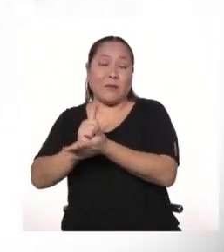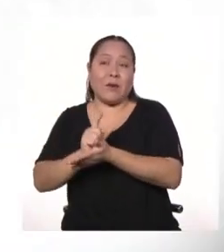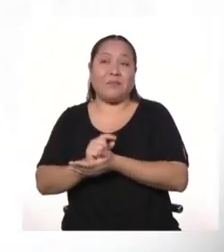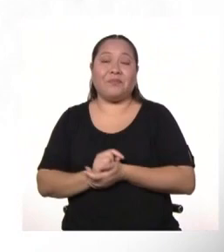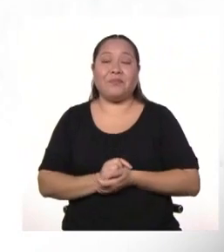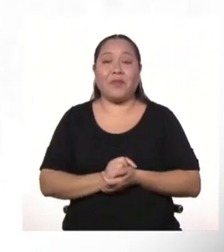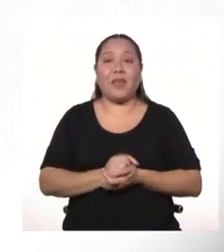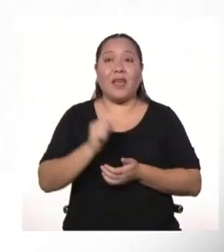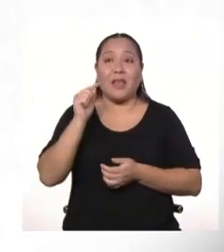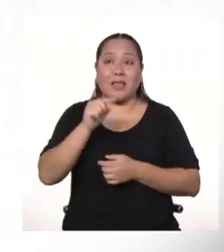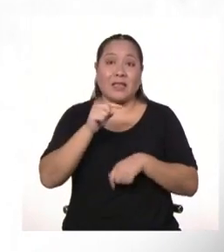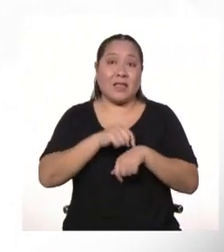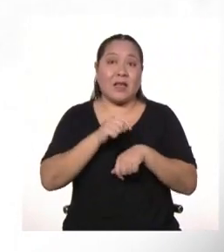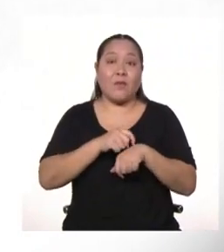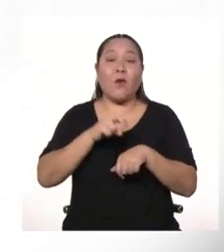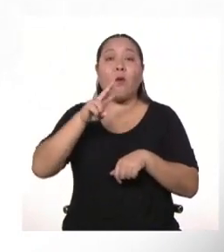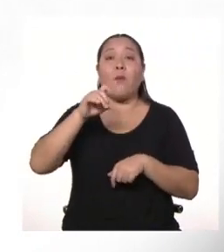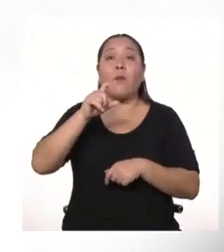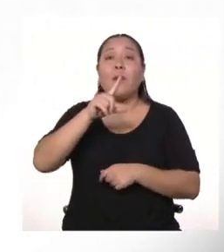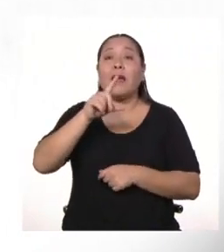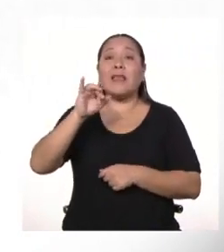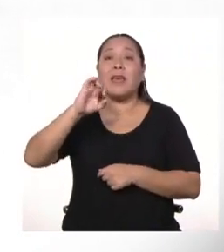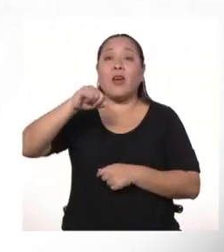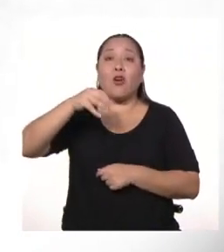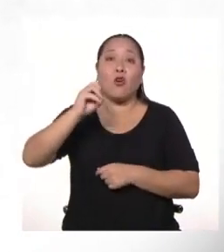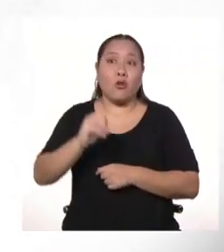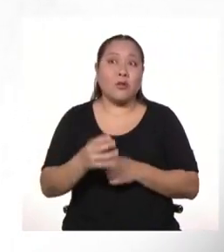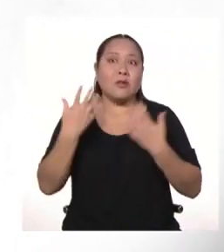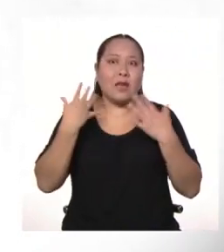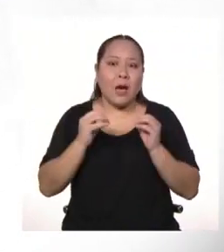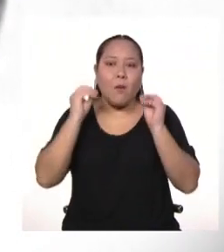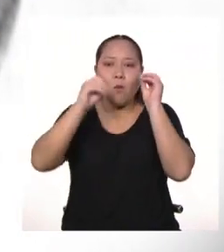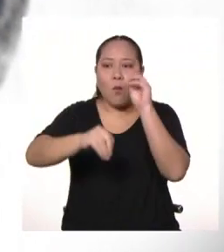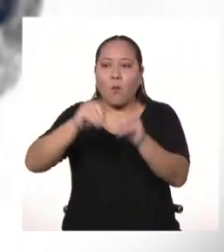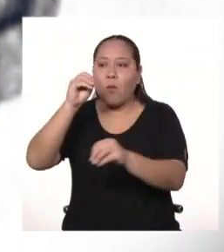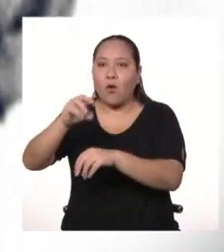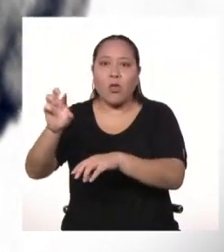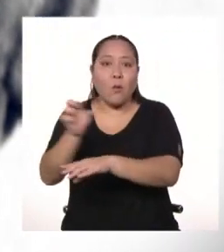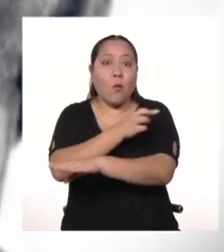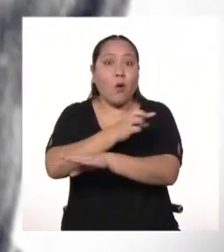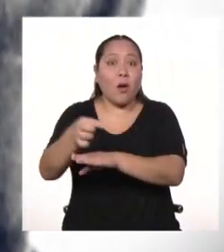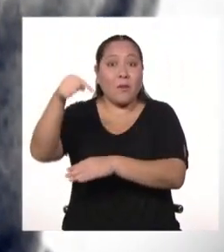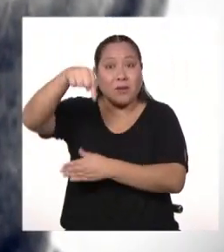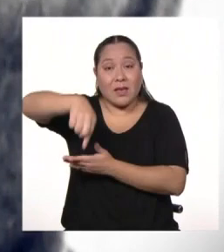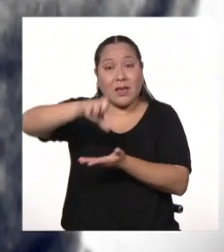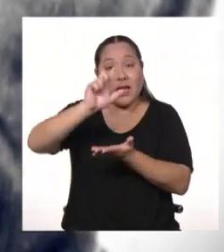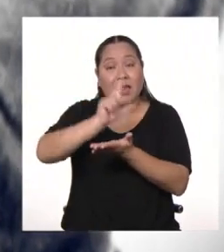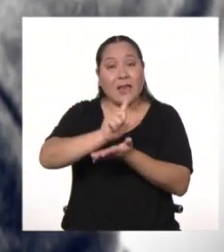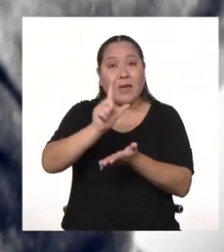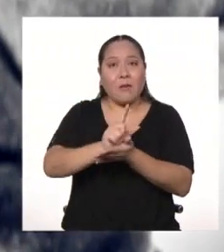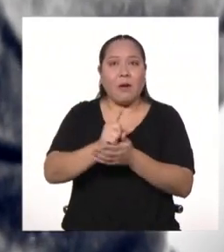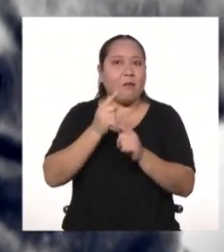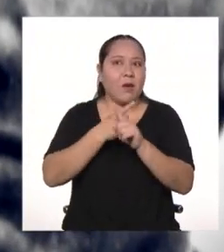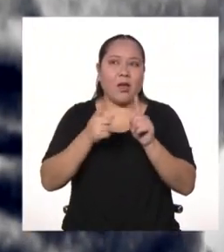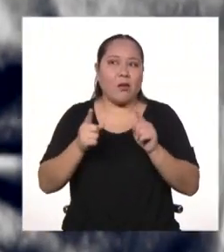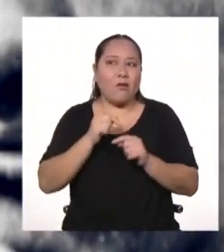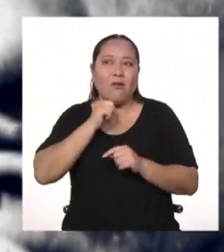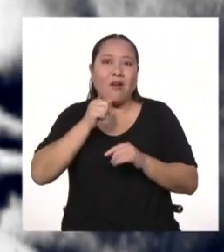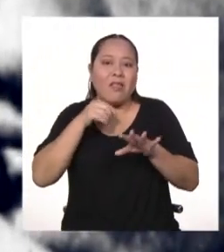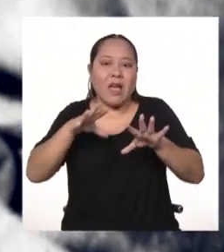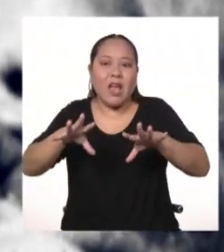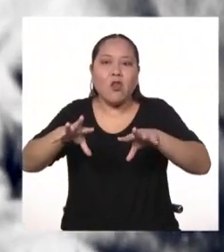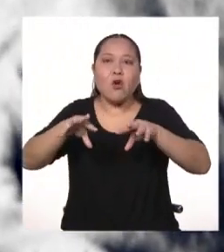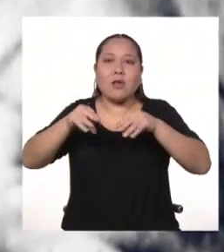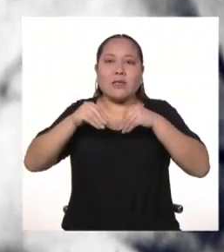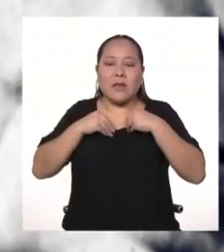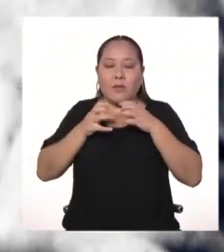Por ese entonces, Vallejo ya está publicando sus poemas en Lima, pero aún no es aceptado por el círculo